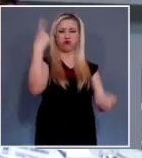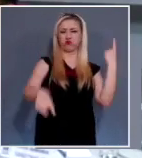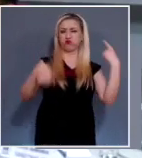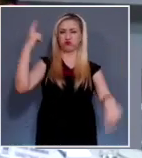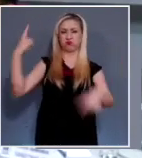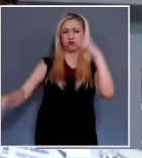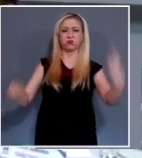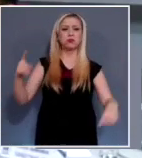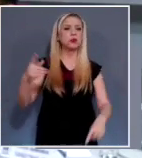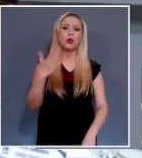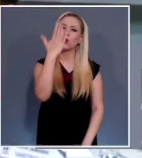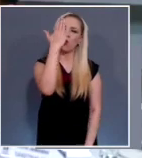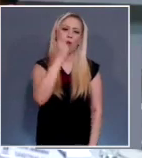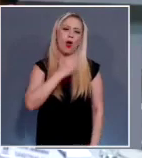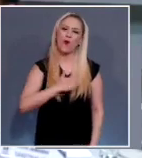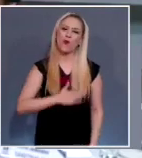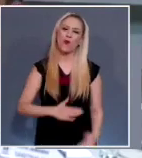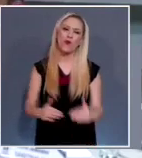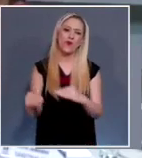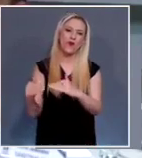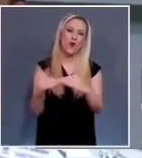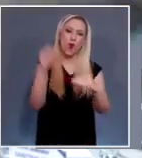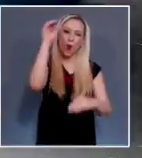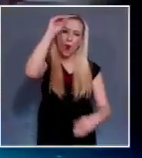democracia, advierten especialistas.